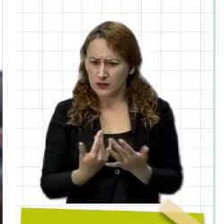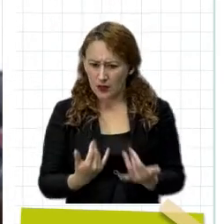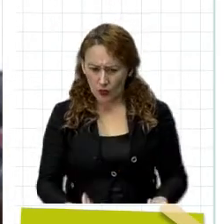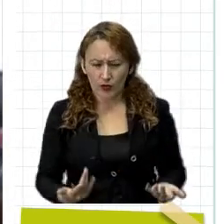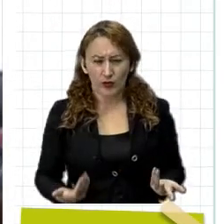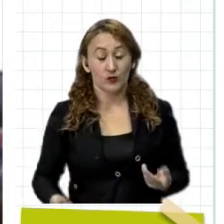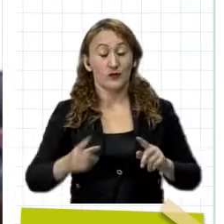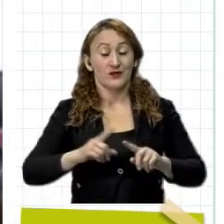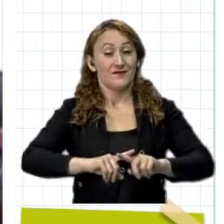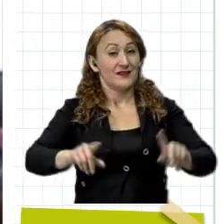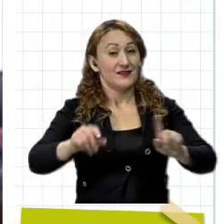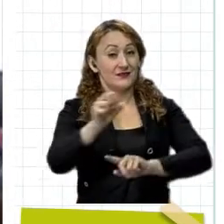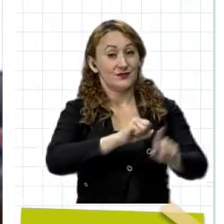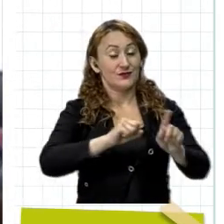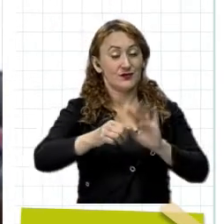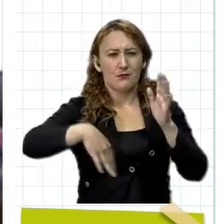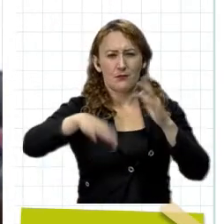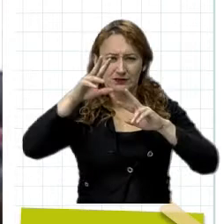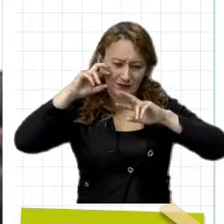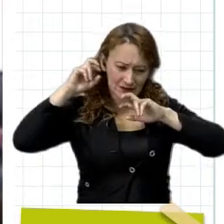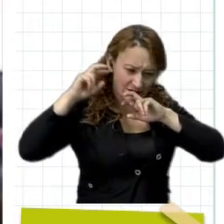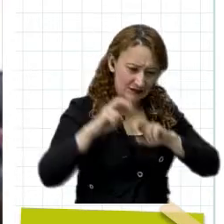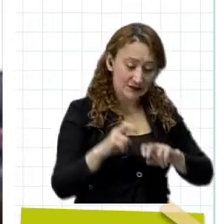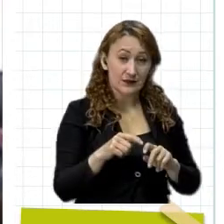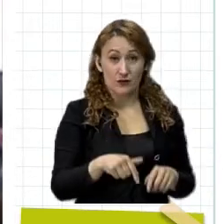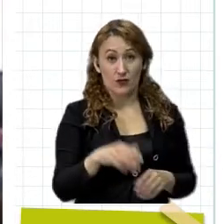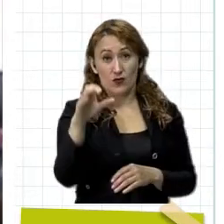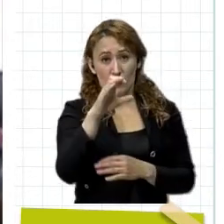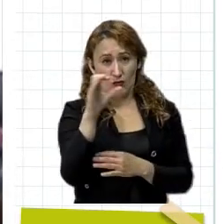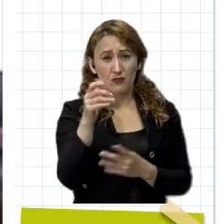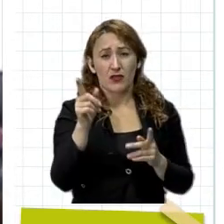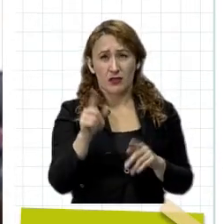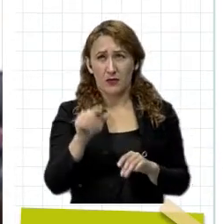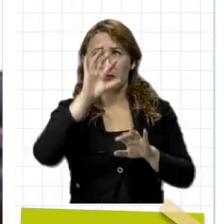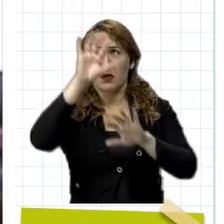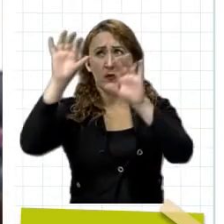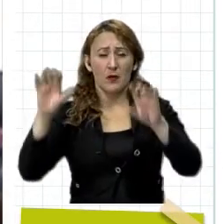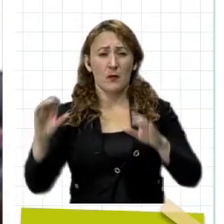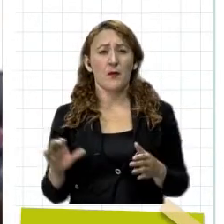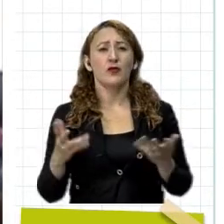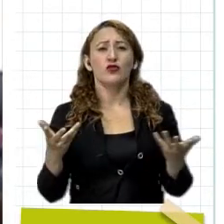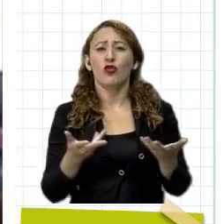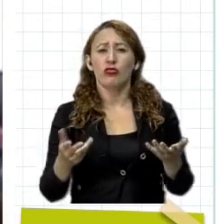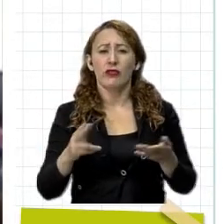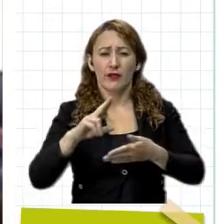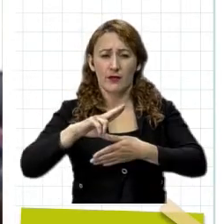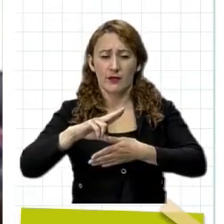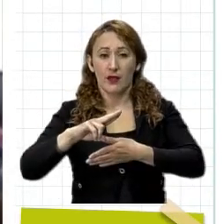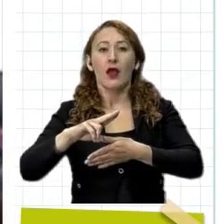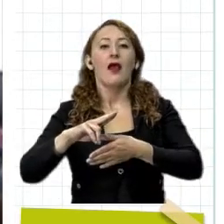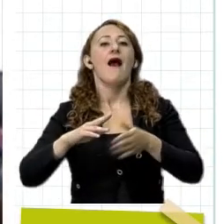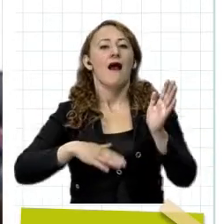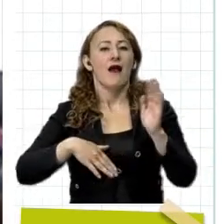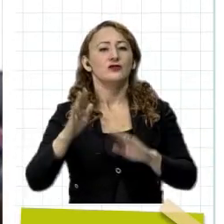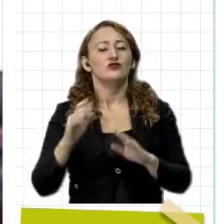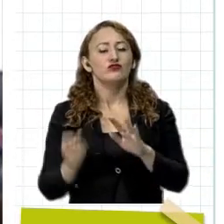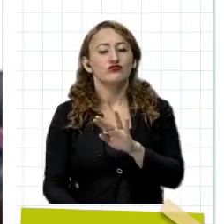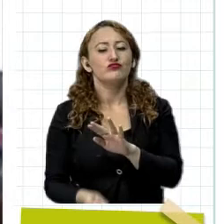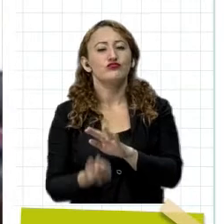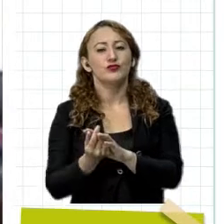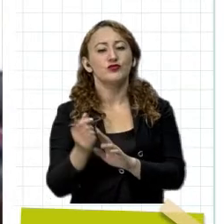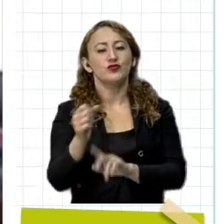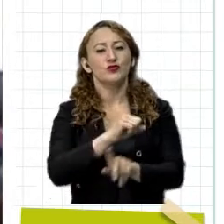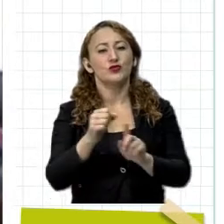social más estudiado y atendido tanto en Colombia como en el resto de países de América Latina era el origen socioeconómico del